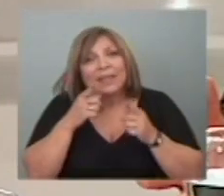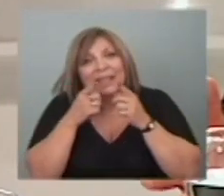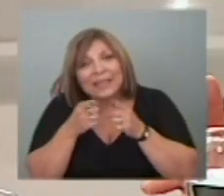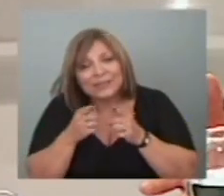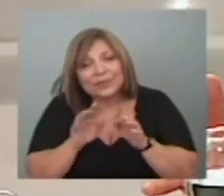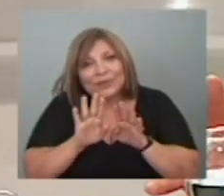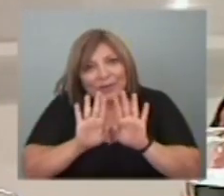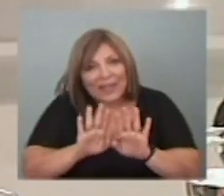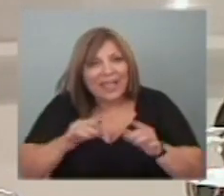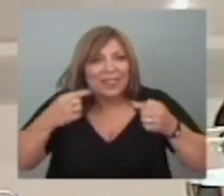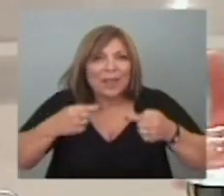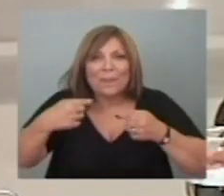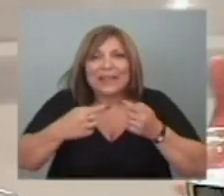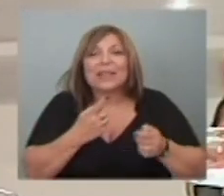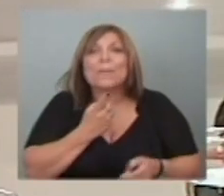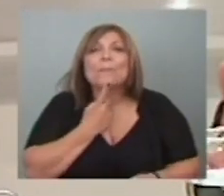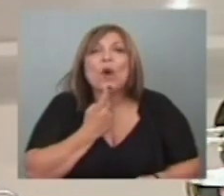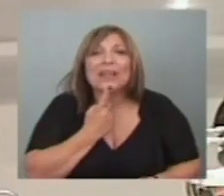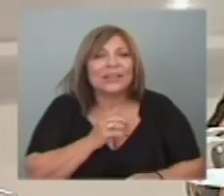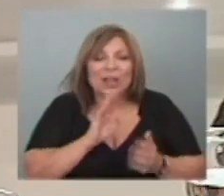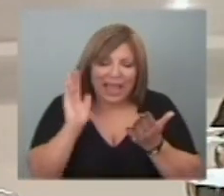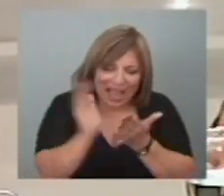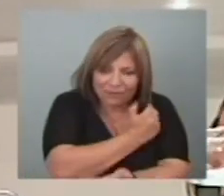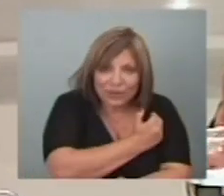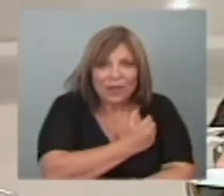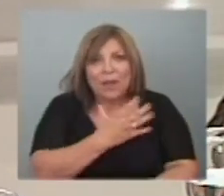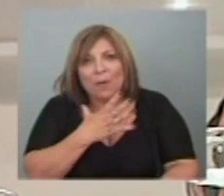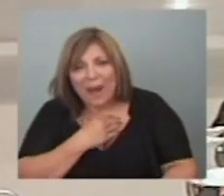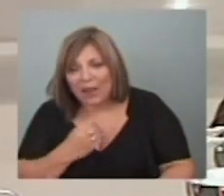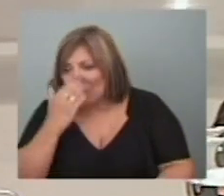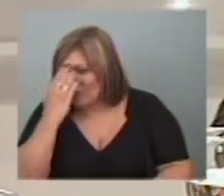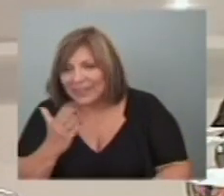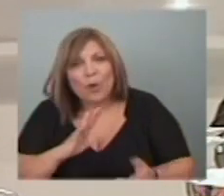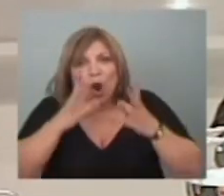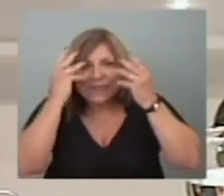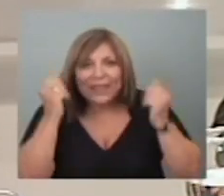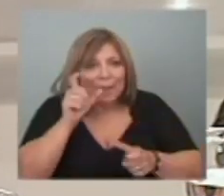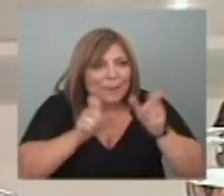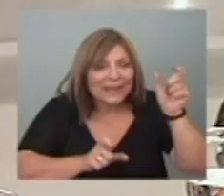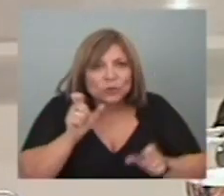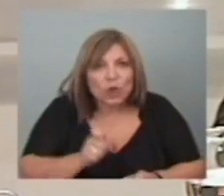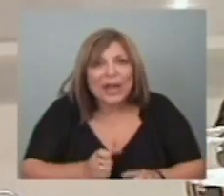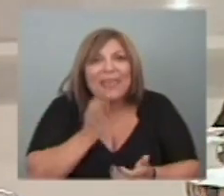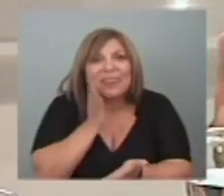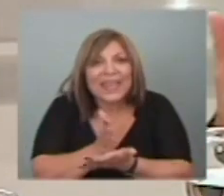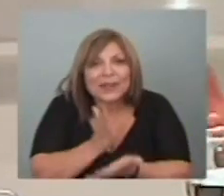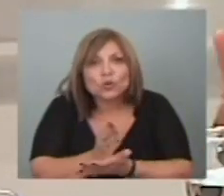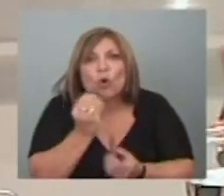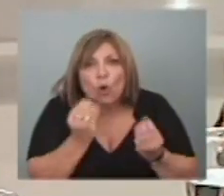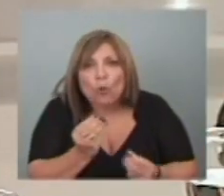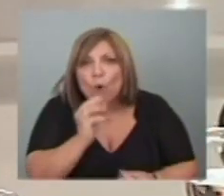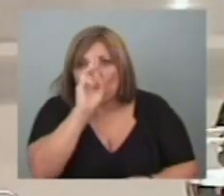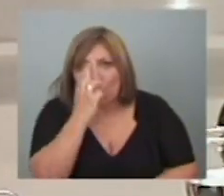despartidizar el debate. Eso es lo que tenemos que sacar del medio, lo partidario, y hablar de los derechos de los ciudadanos, voten